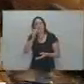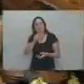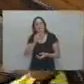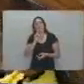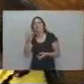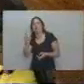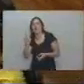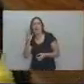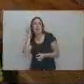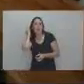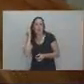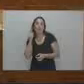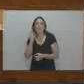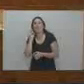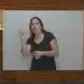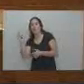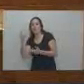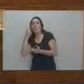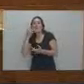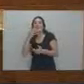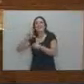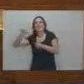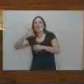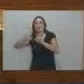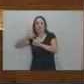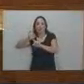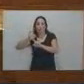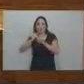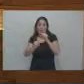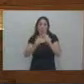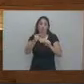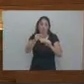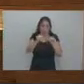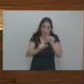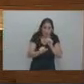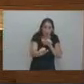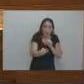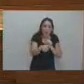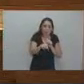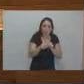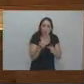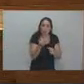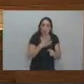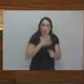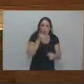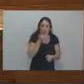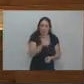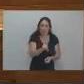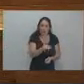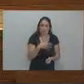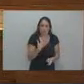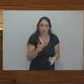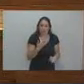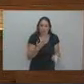Ripa, a ver si hay manera de arreglarlo de Gijón. La próxima vez y de aquí en adelante ya tienen ustedes mi teléfono y